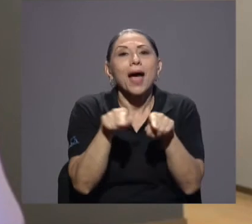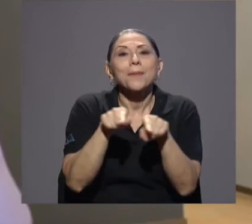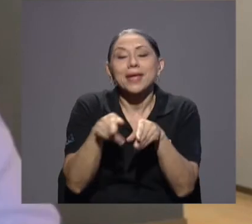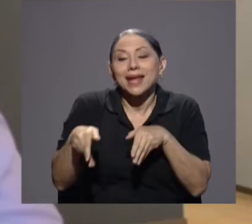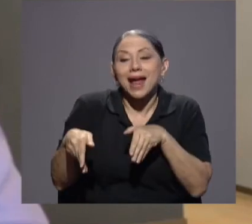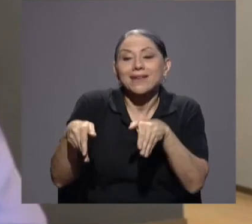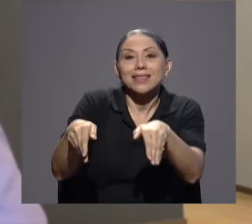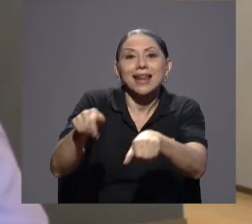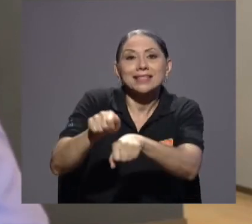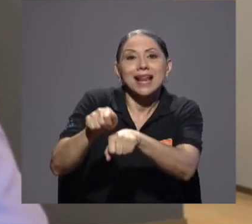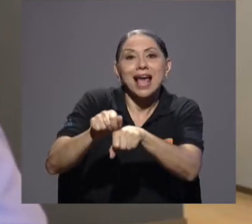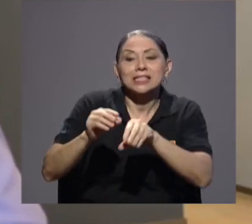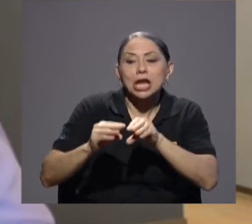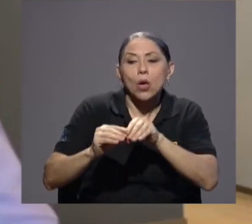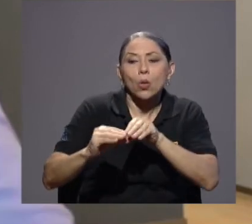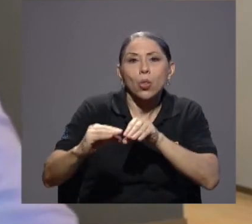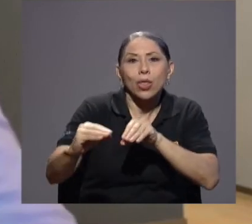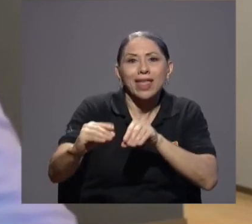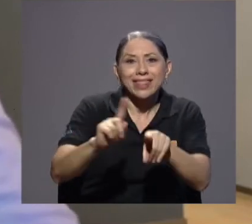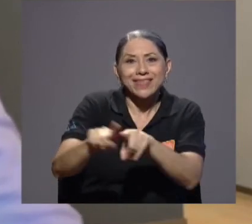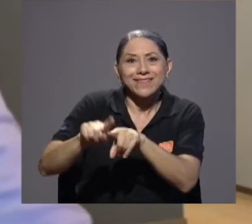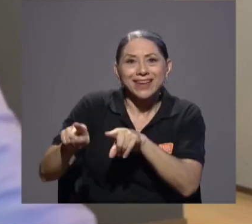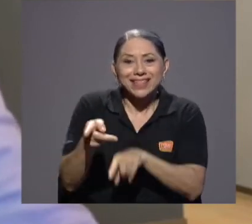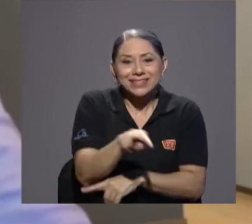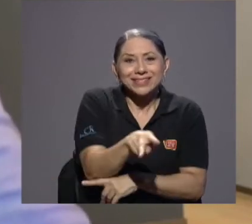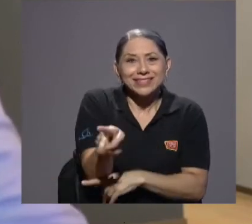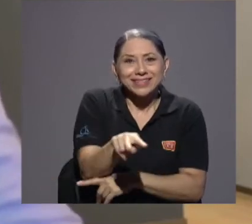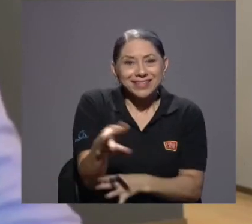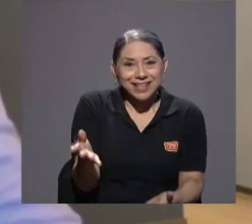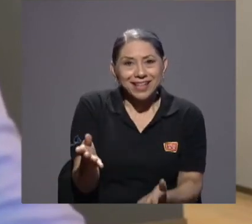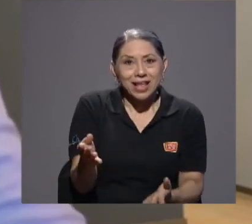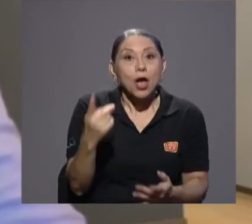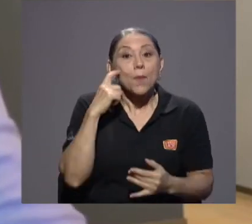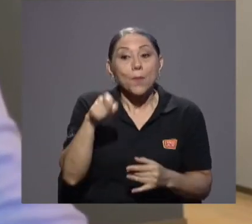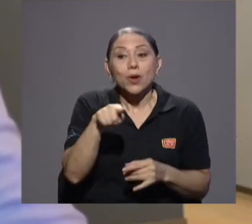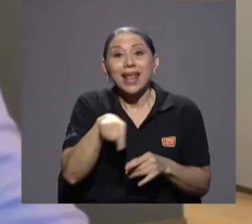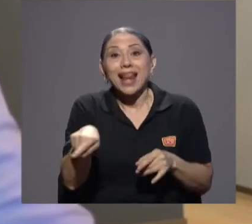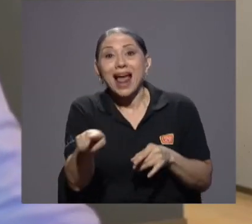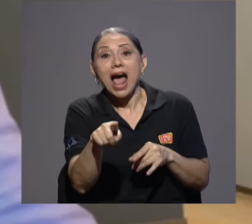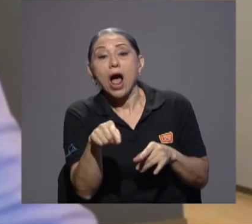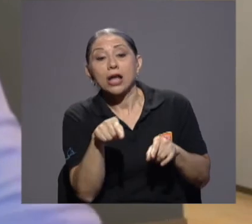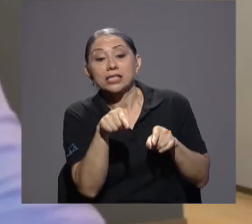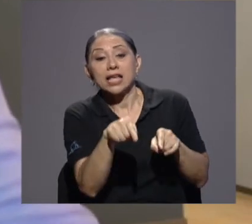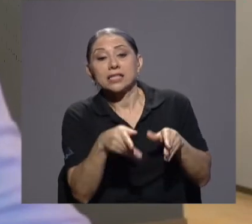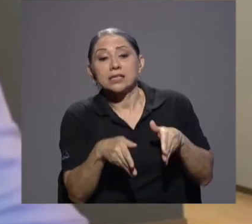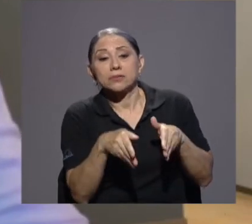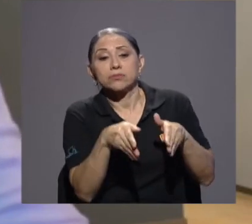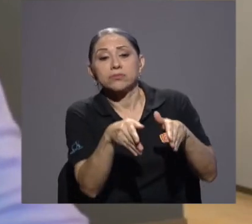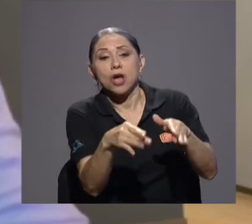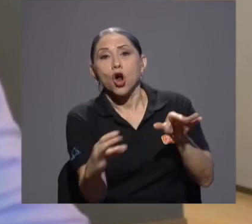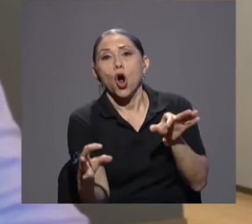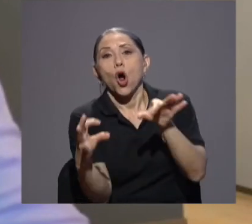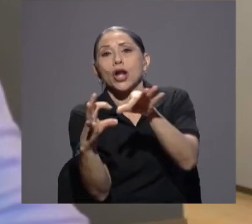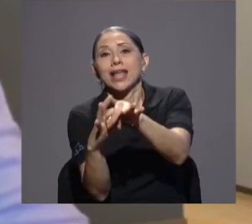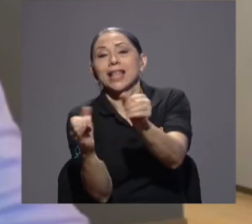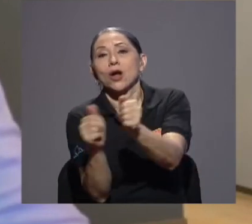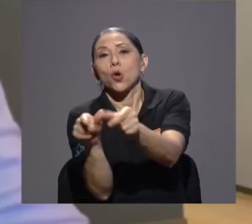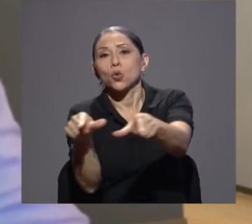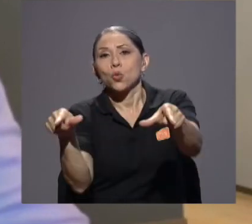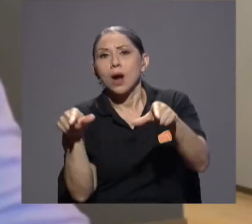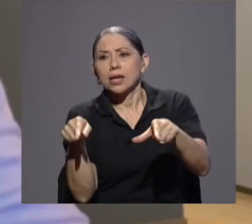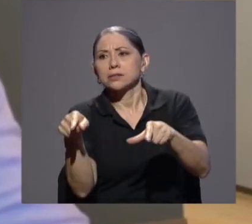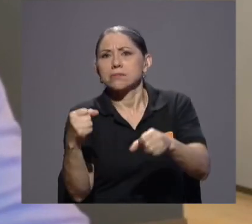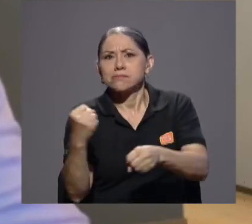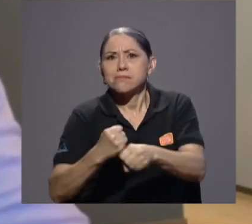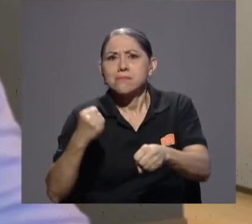las vías, dado que esas son la primera o la última milla, es ya la conexión con las zonas de producción y que le permitirían también a zonas de gran potencial